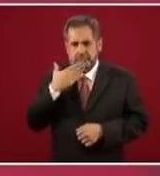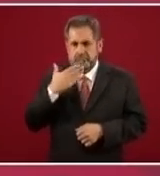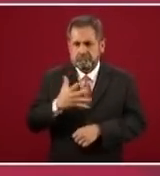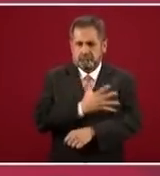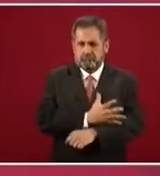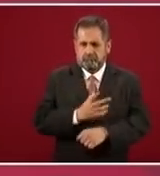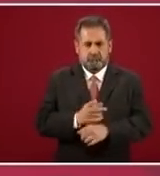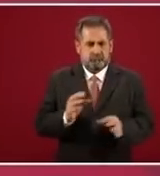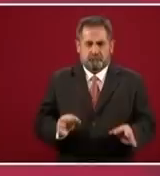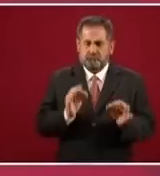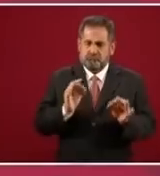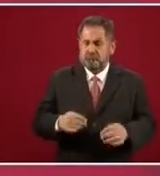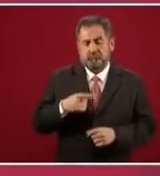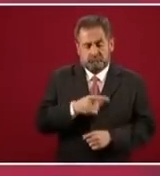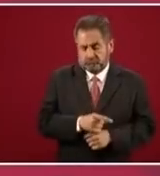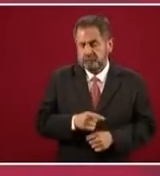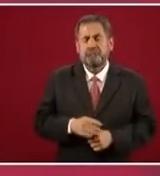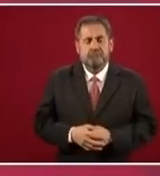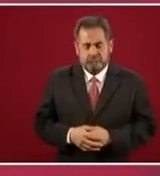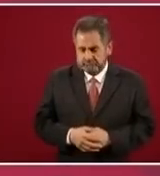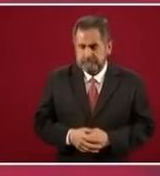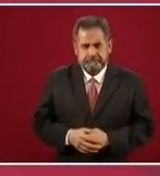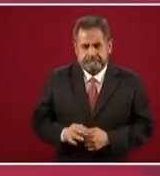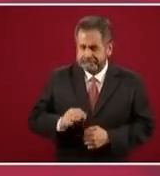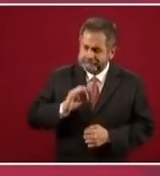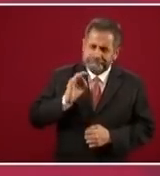honorable, una gente